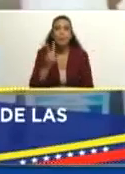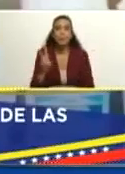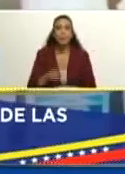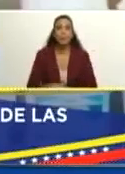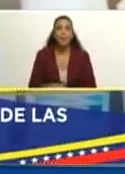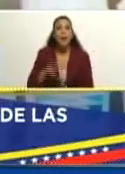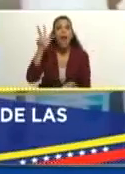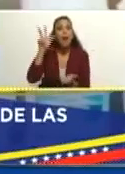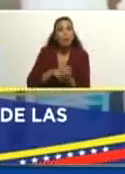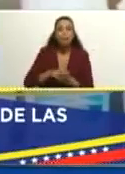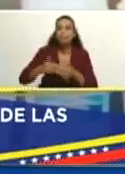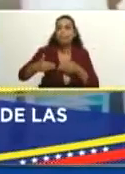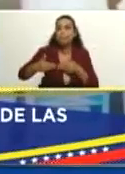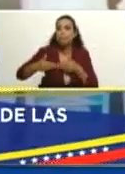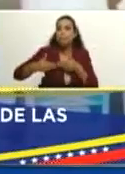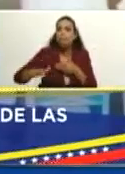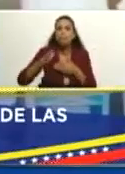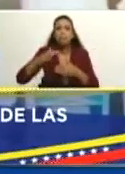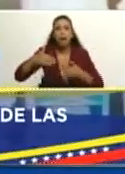para ir reforzando,